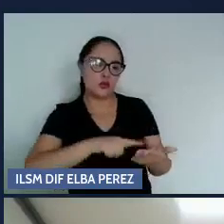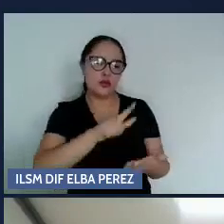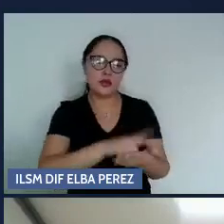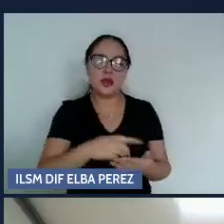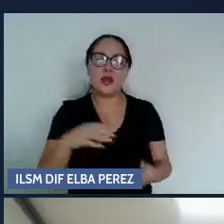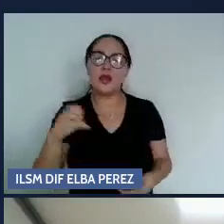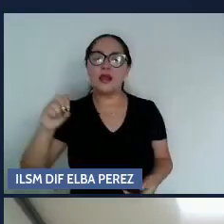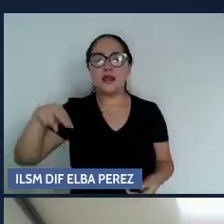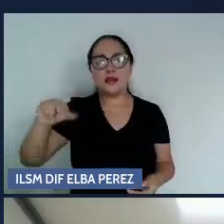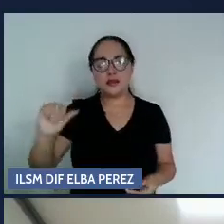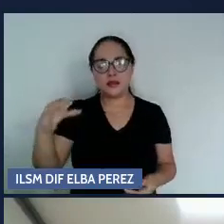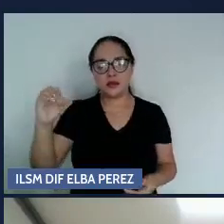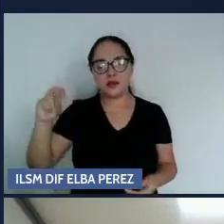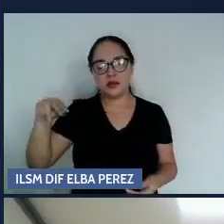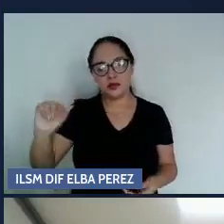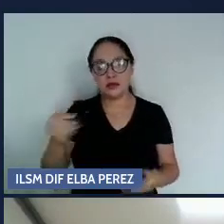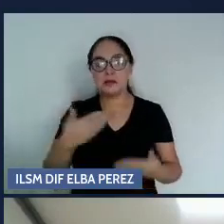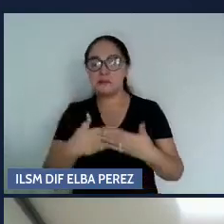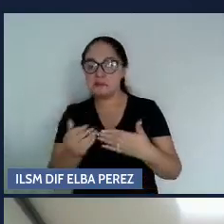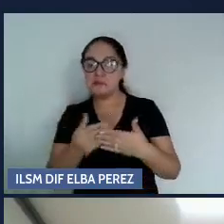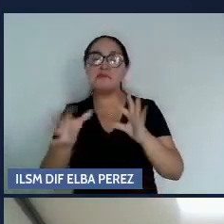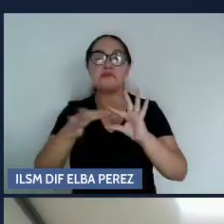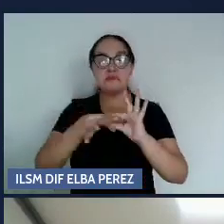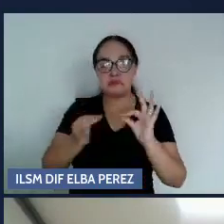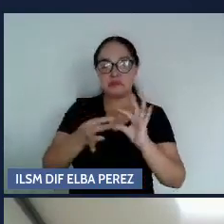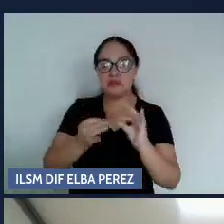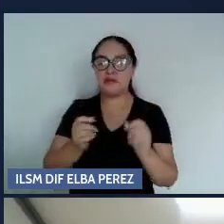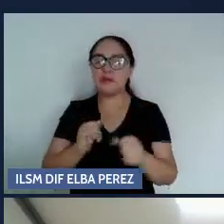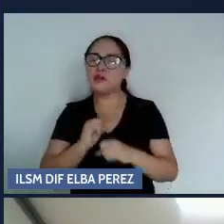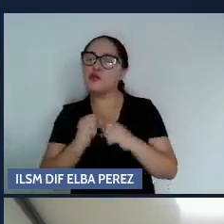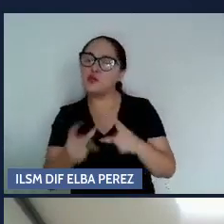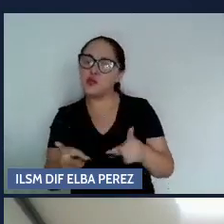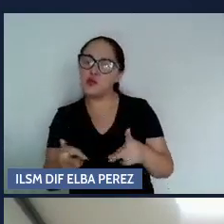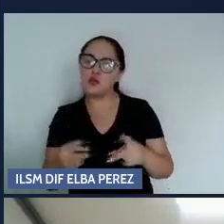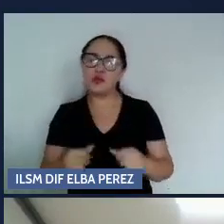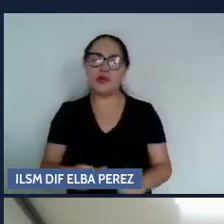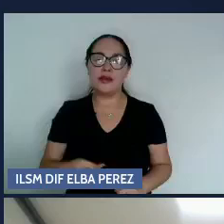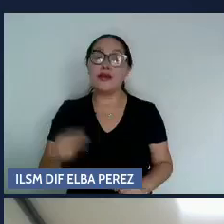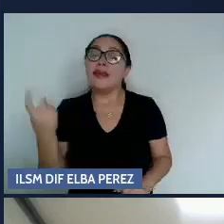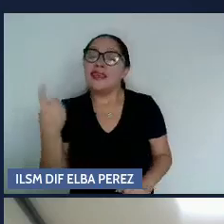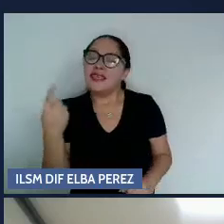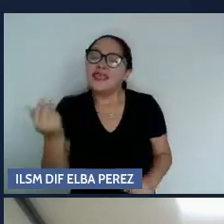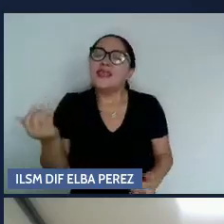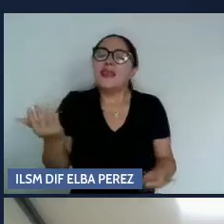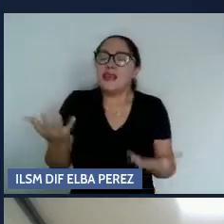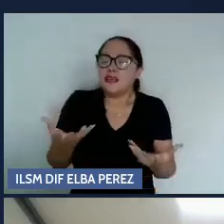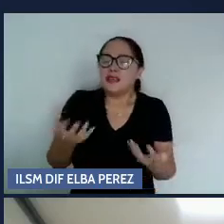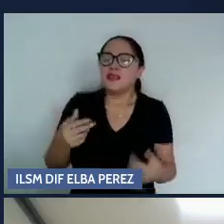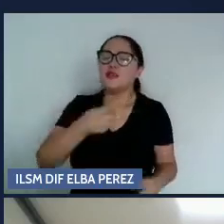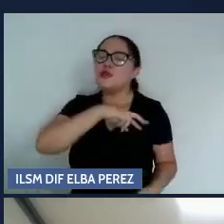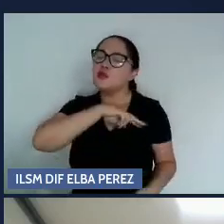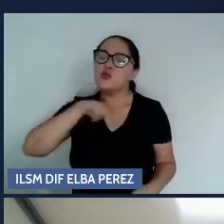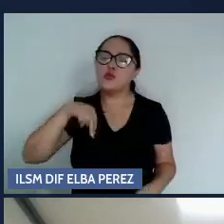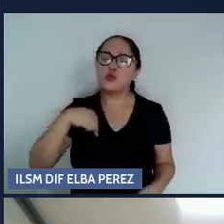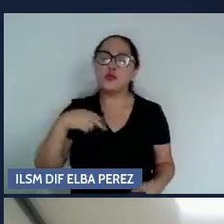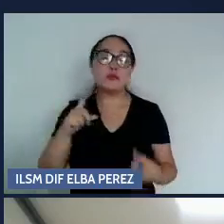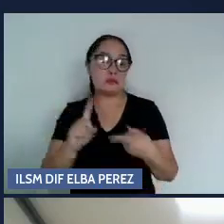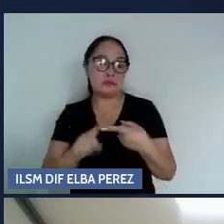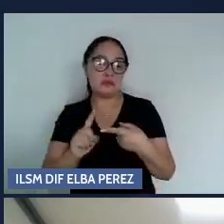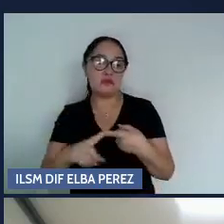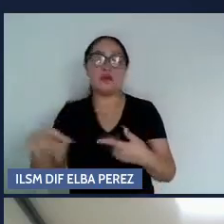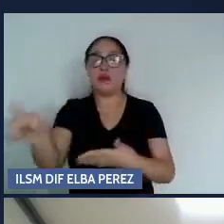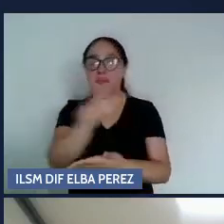mejor. Bien, ¿qué es lo que hacemos como misión? ¿Cuál es nuestra misión? Garantizamos la legalidad en los